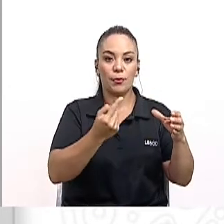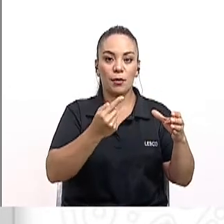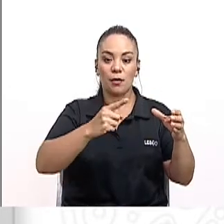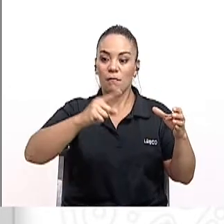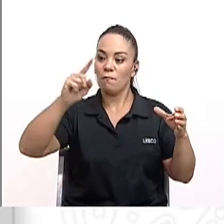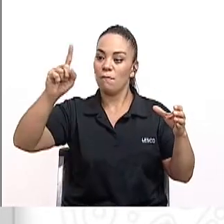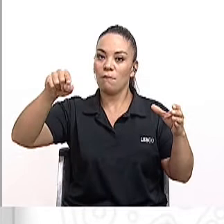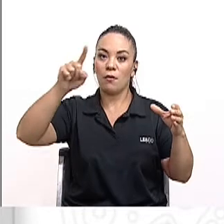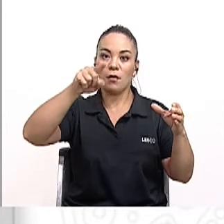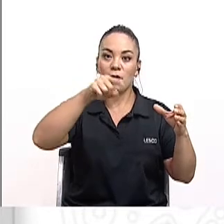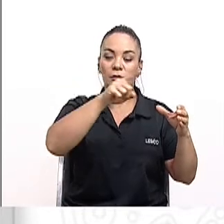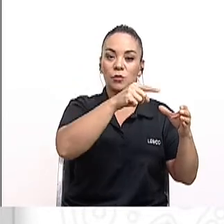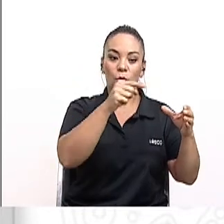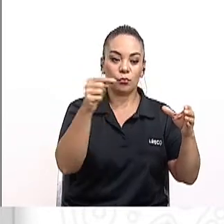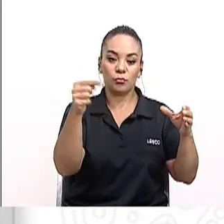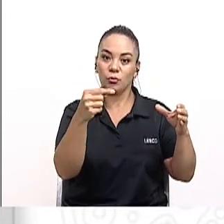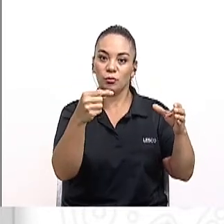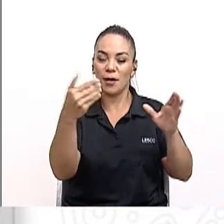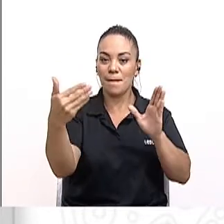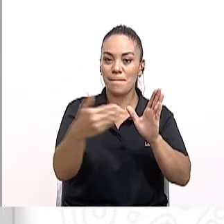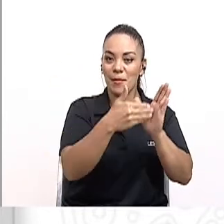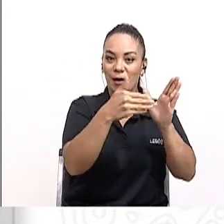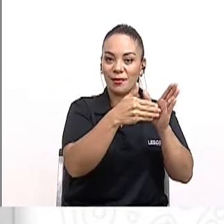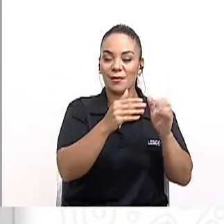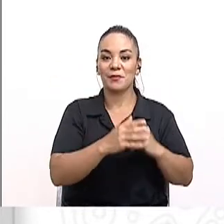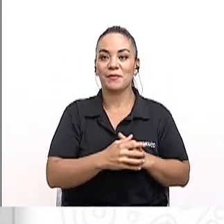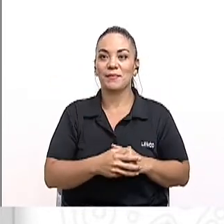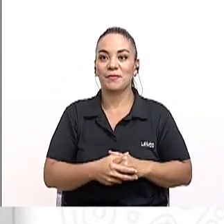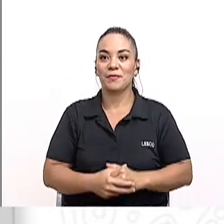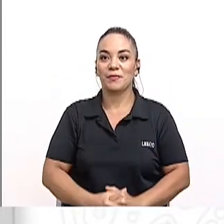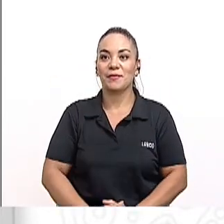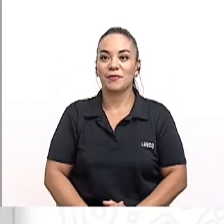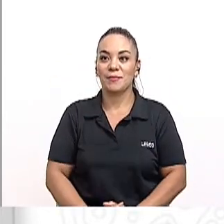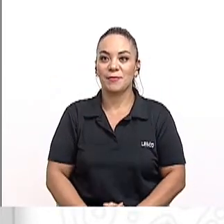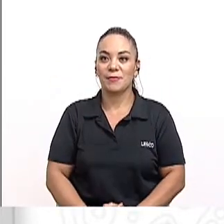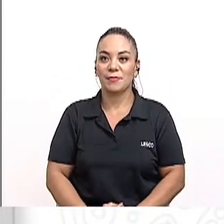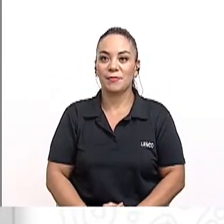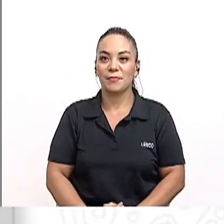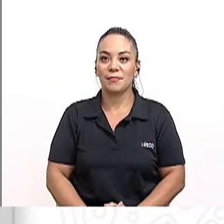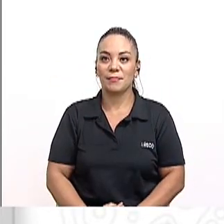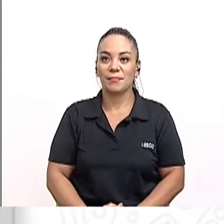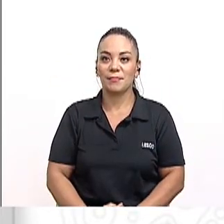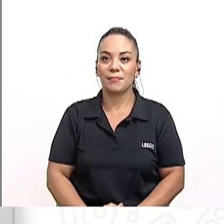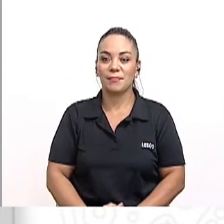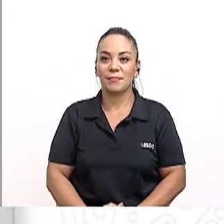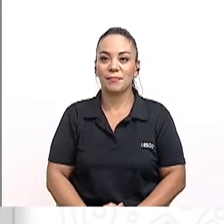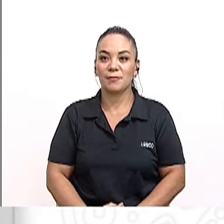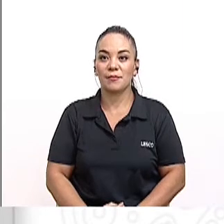está siendo impactada sobre las superficies.